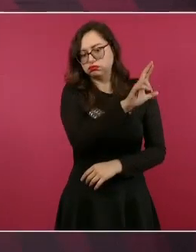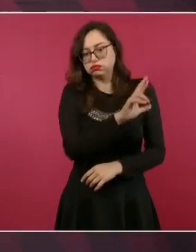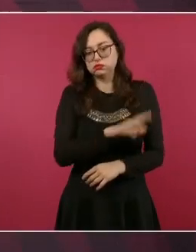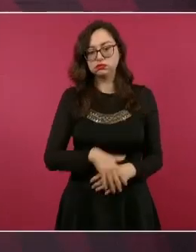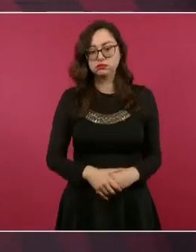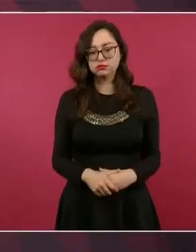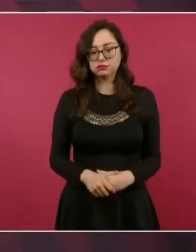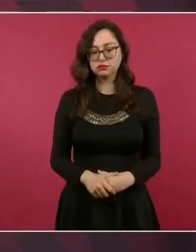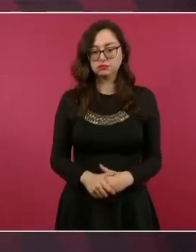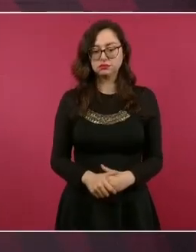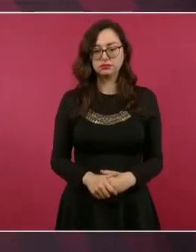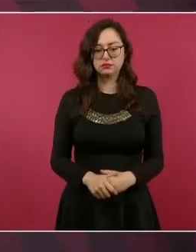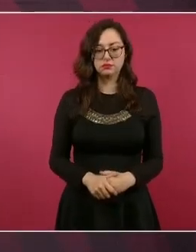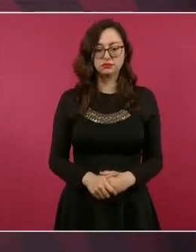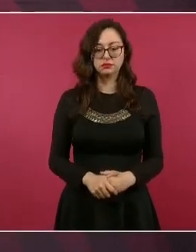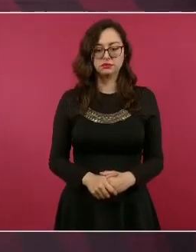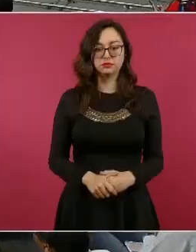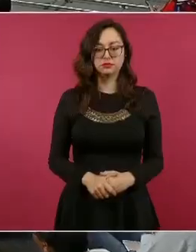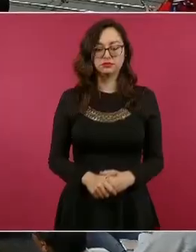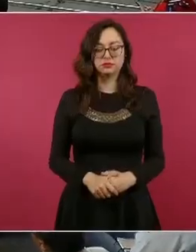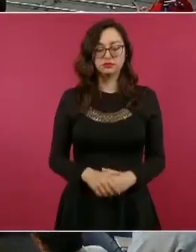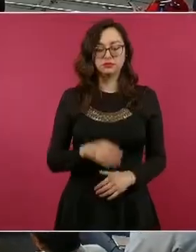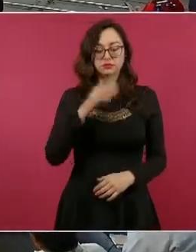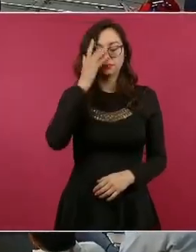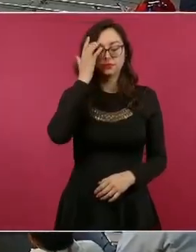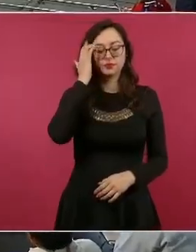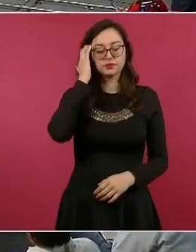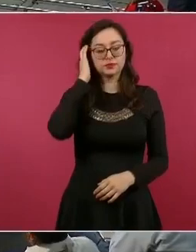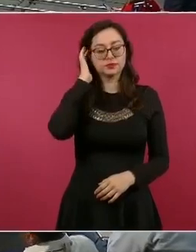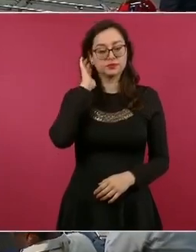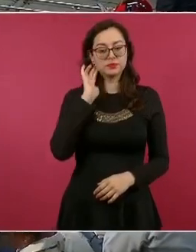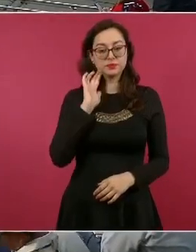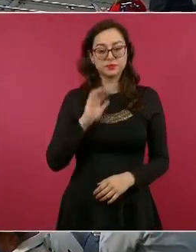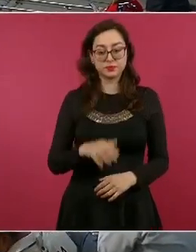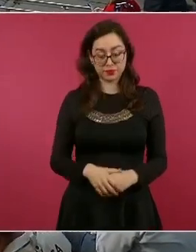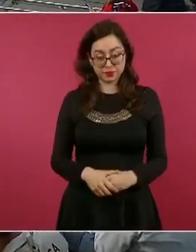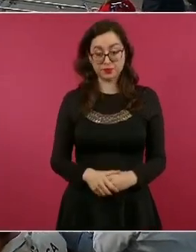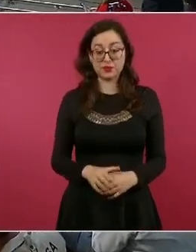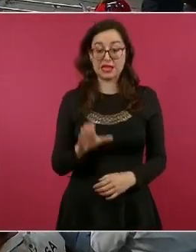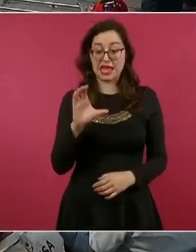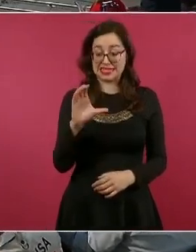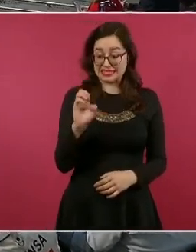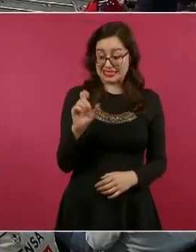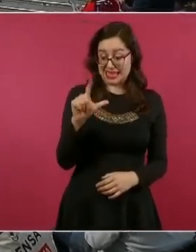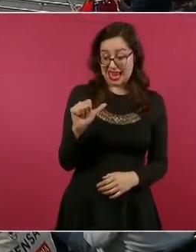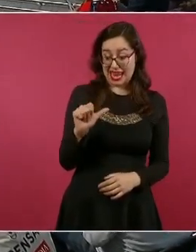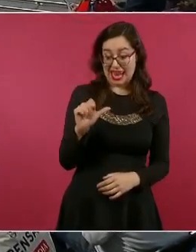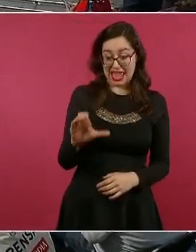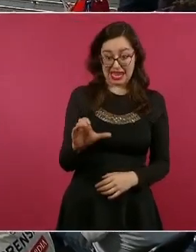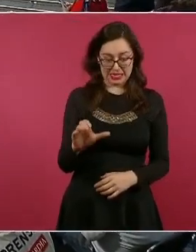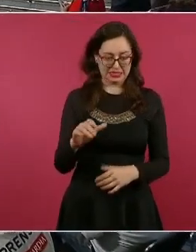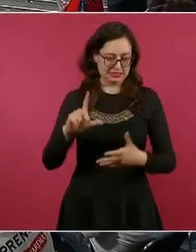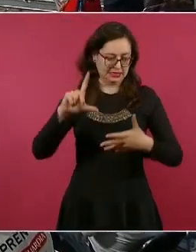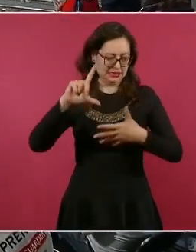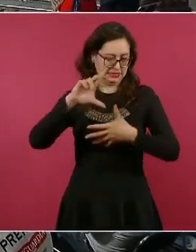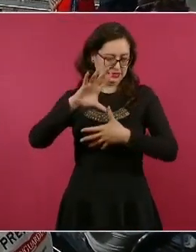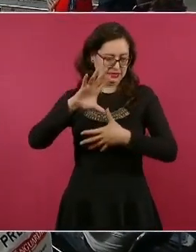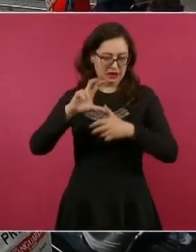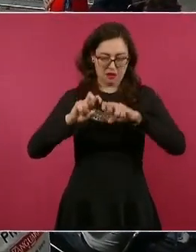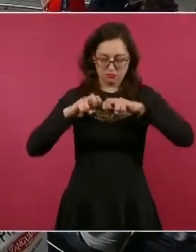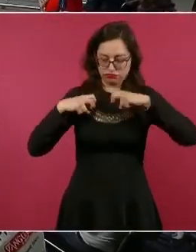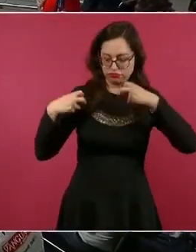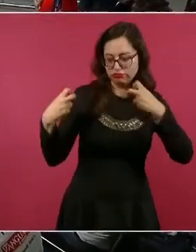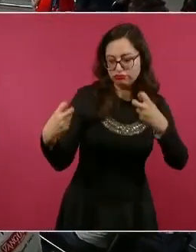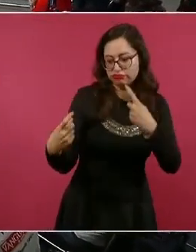problema. Al interior de la, en la CELAC, ¿se ha planeado alguna reunión de mandatarios por este tema, bueno, tan